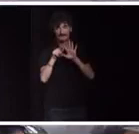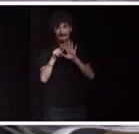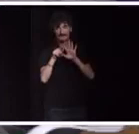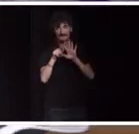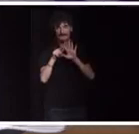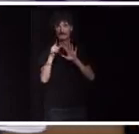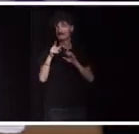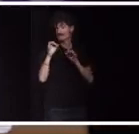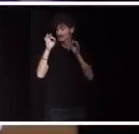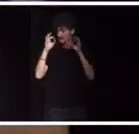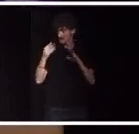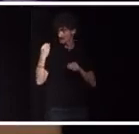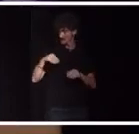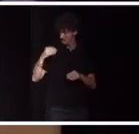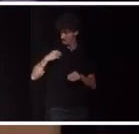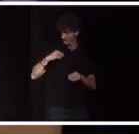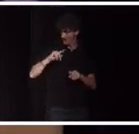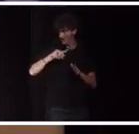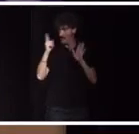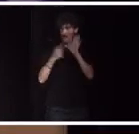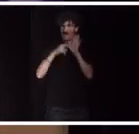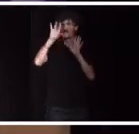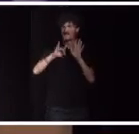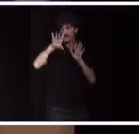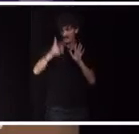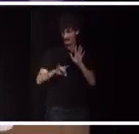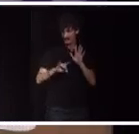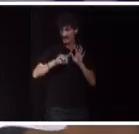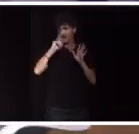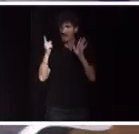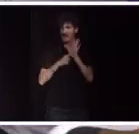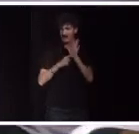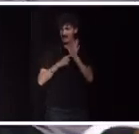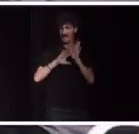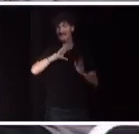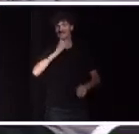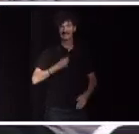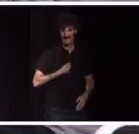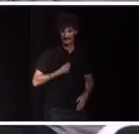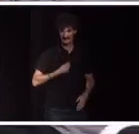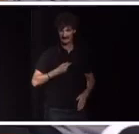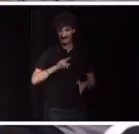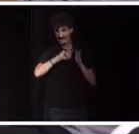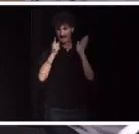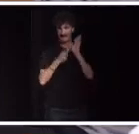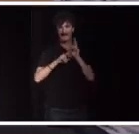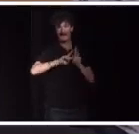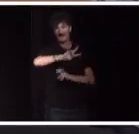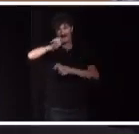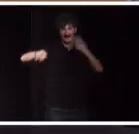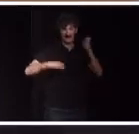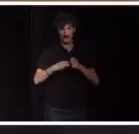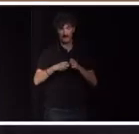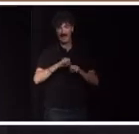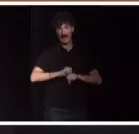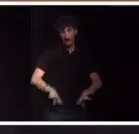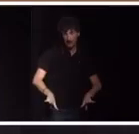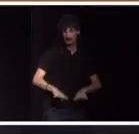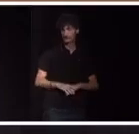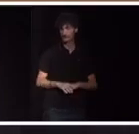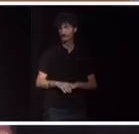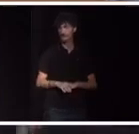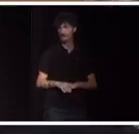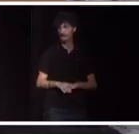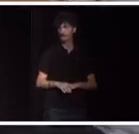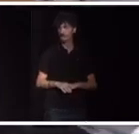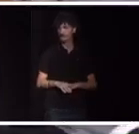llevar a cabo la ley de solo sí es sí, la ley trans, la reforma de la ley del aborto. Por eso quiero